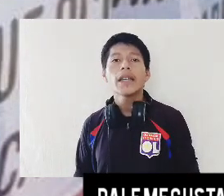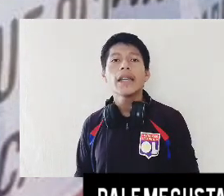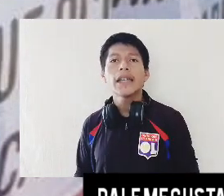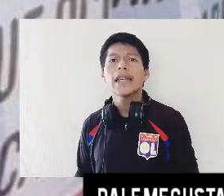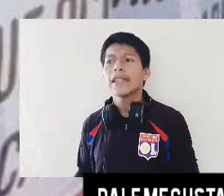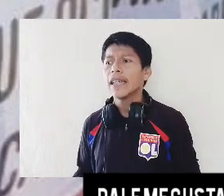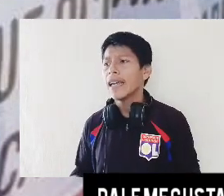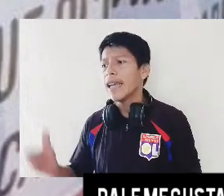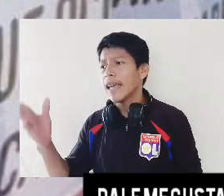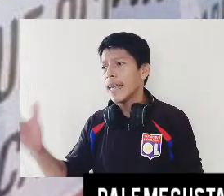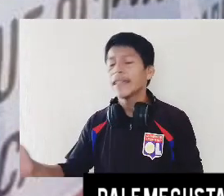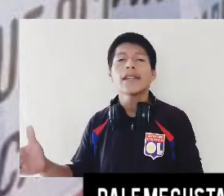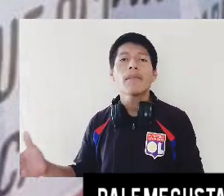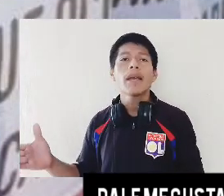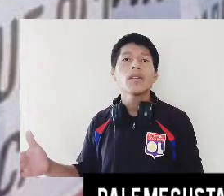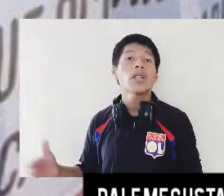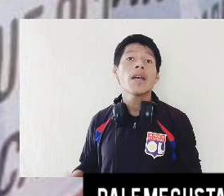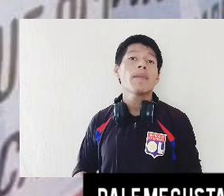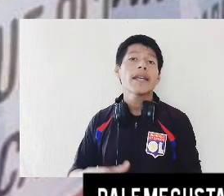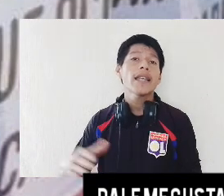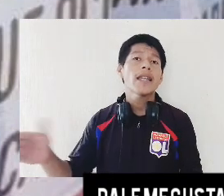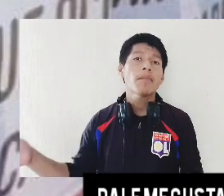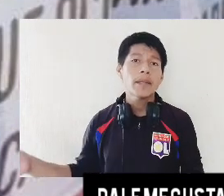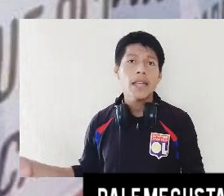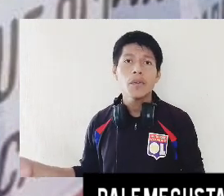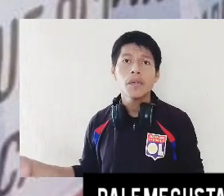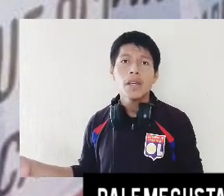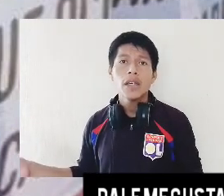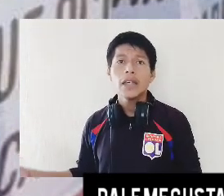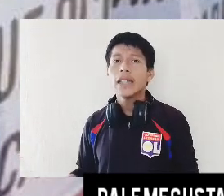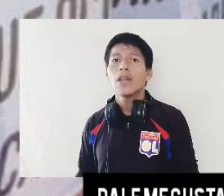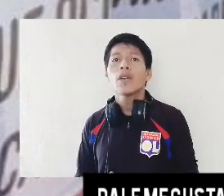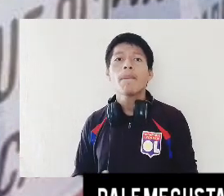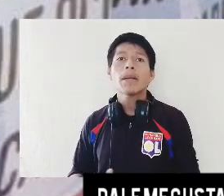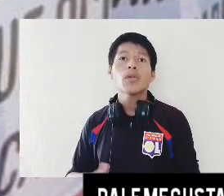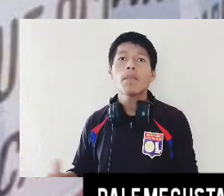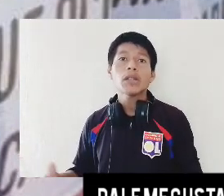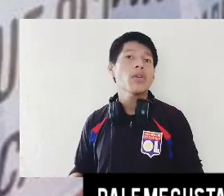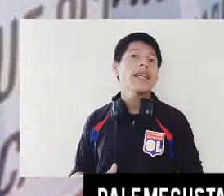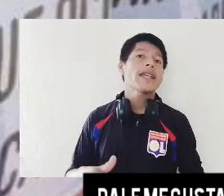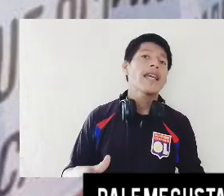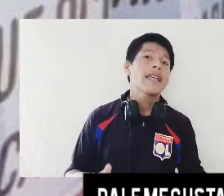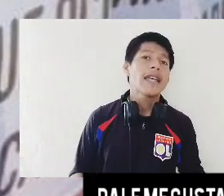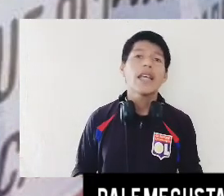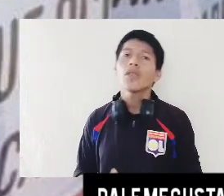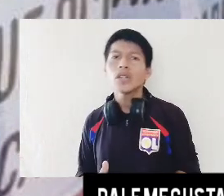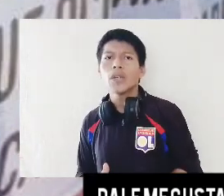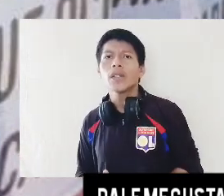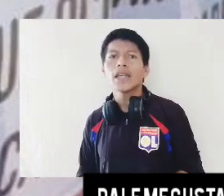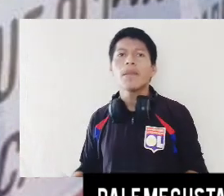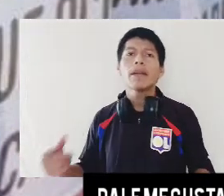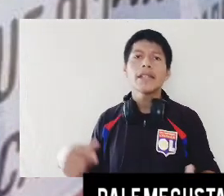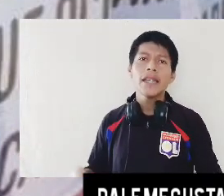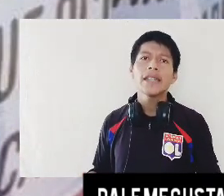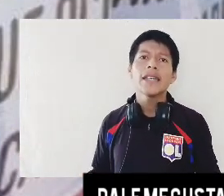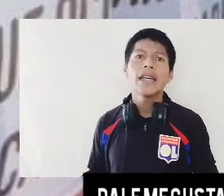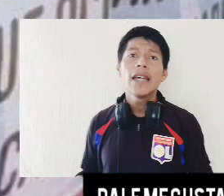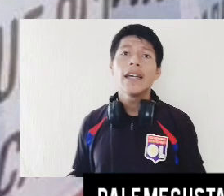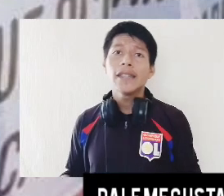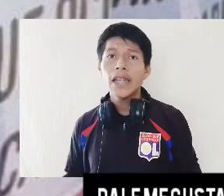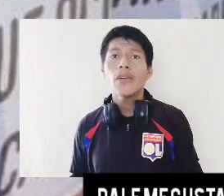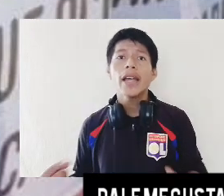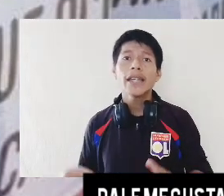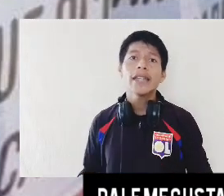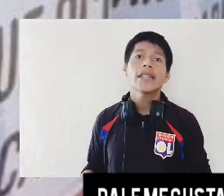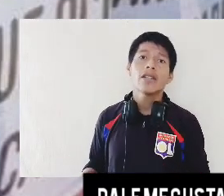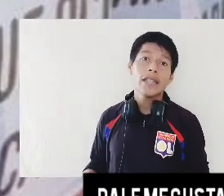único que quieren es que este tema de Ayotzinapa quede en el pasado y que lo que pasó, pasó y que ahí quede. No, señores, el presidente,